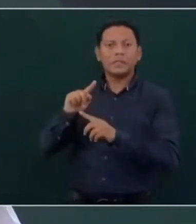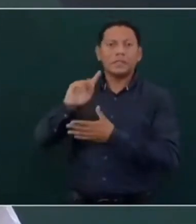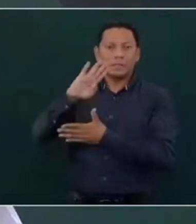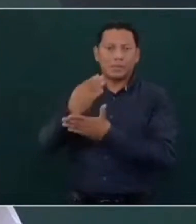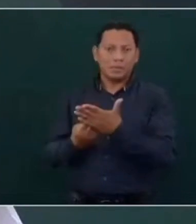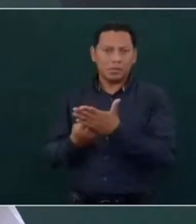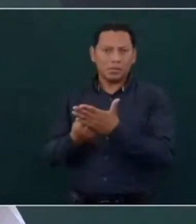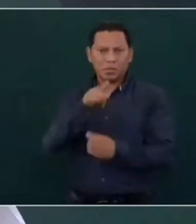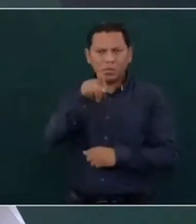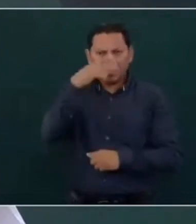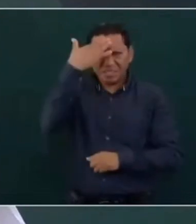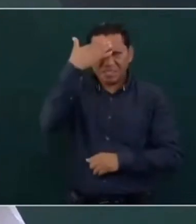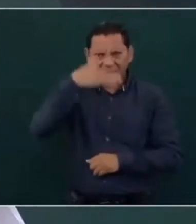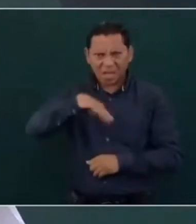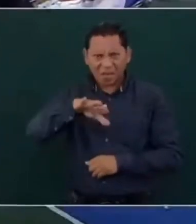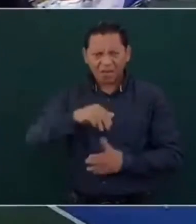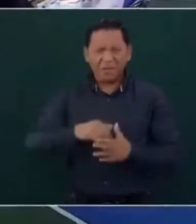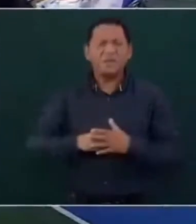cuánto se recibe